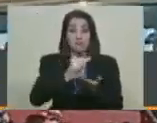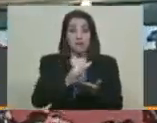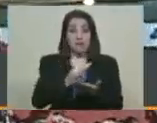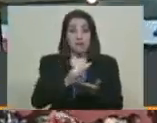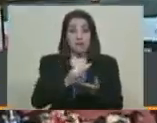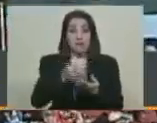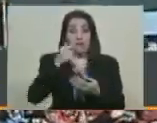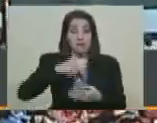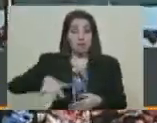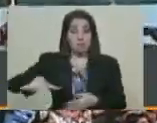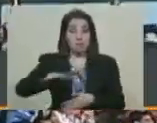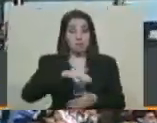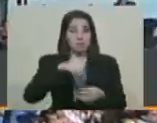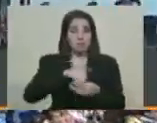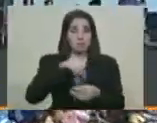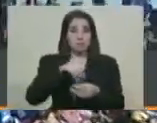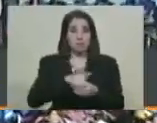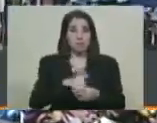voto.